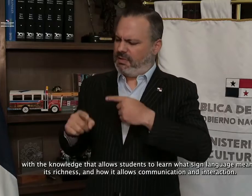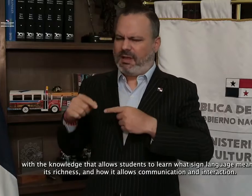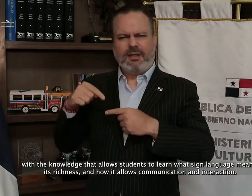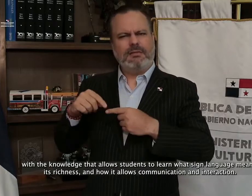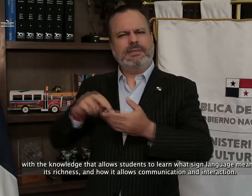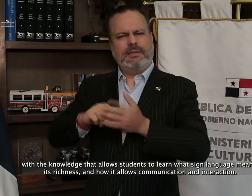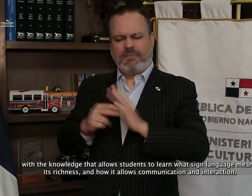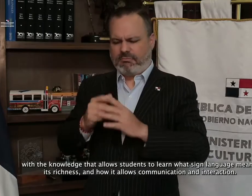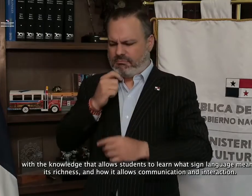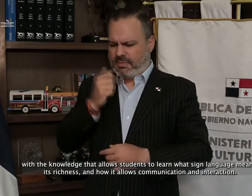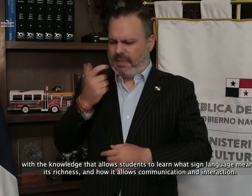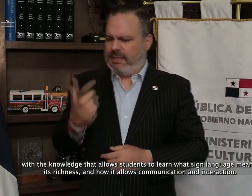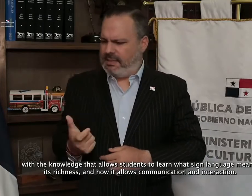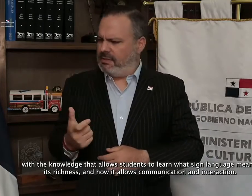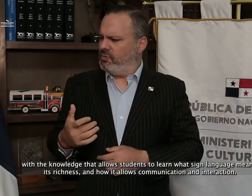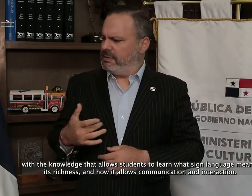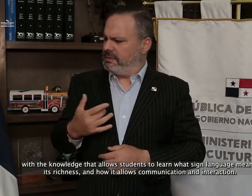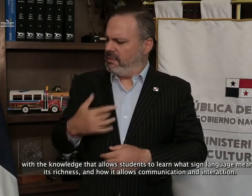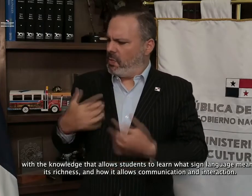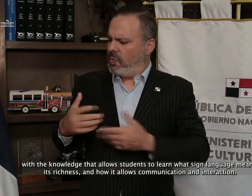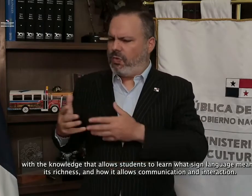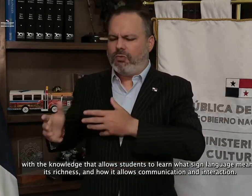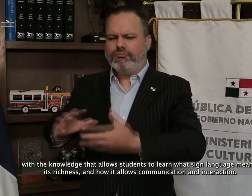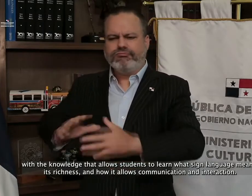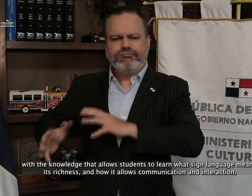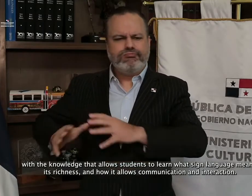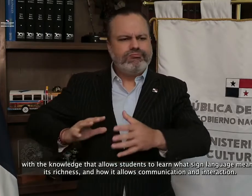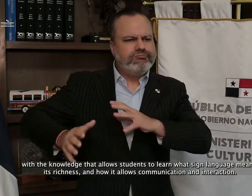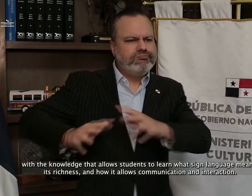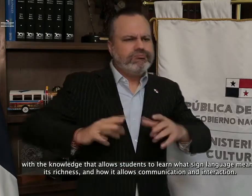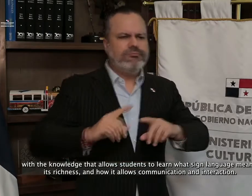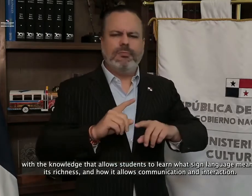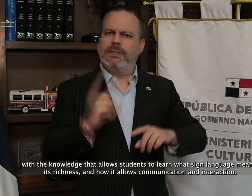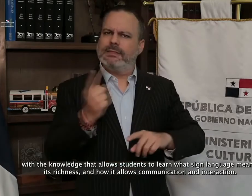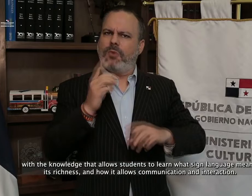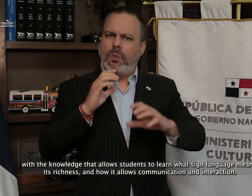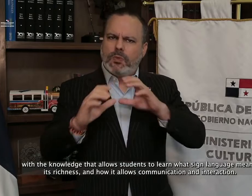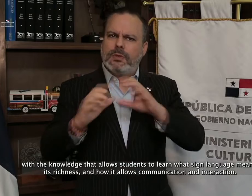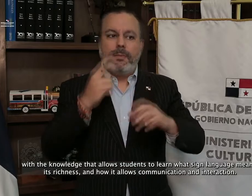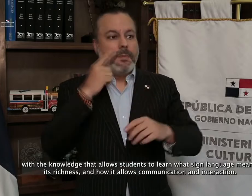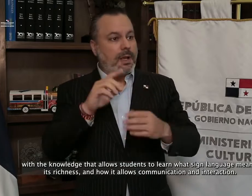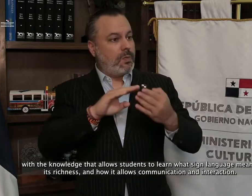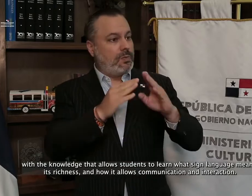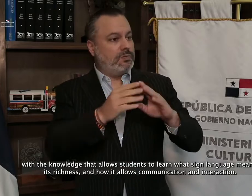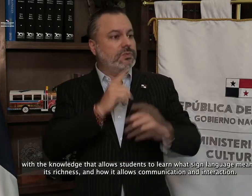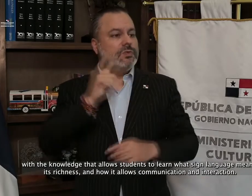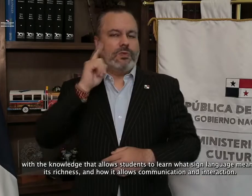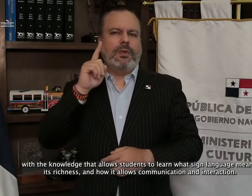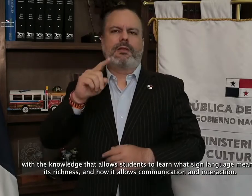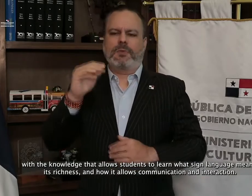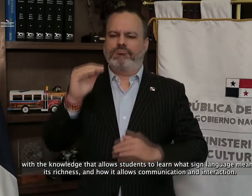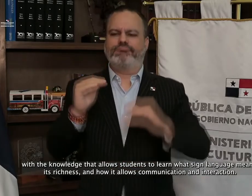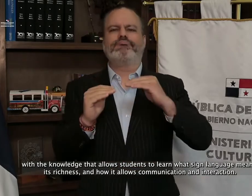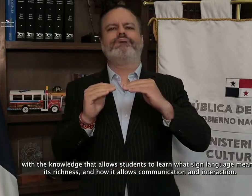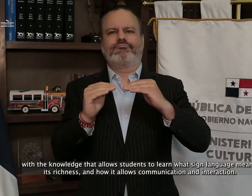de señas. ¿Quiénes serían los encargados de esas enseñanzas? Personas identificadas como